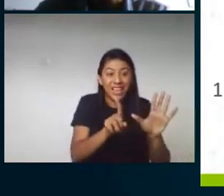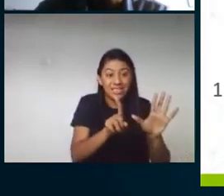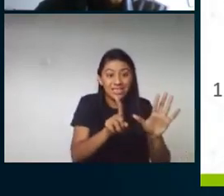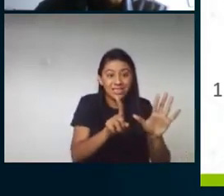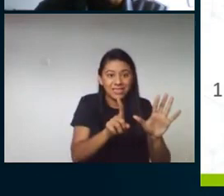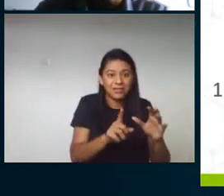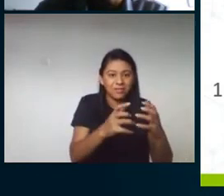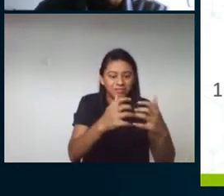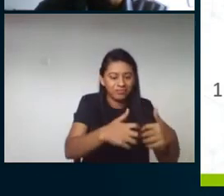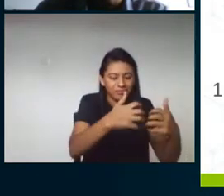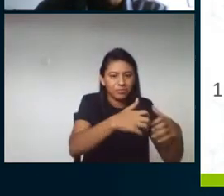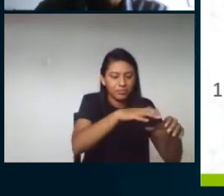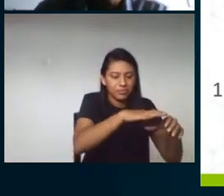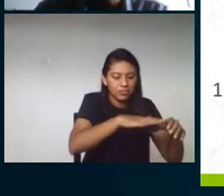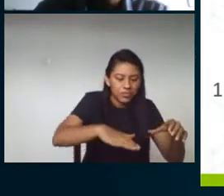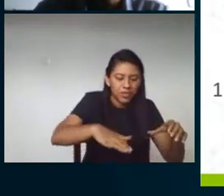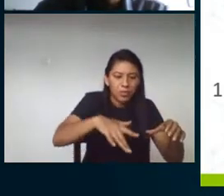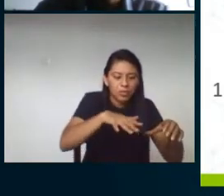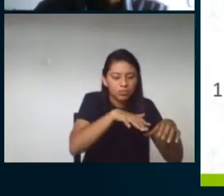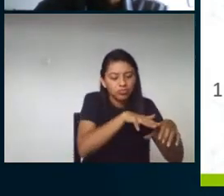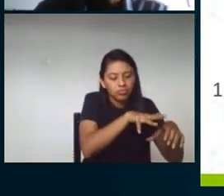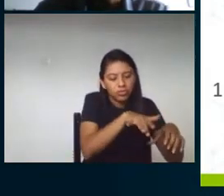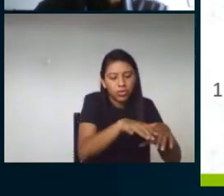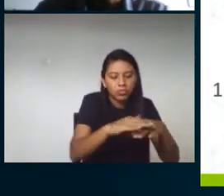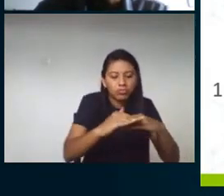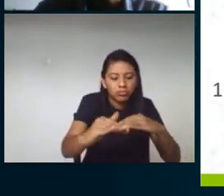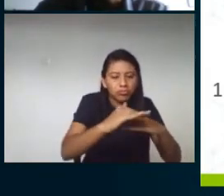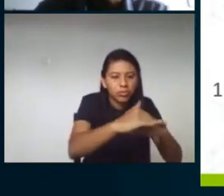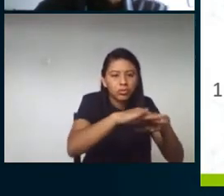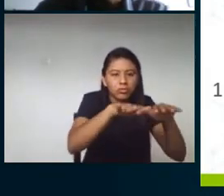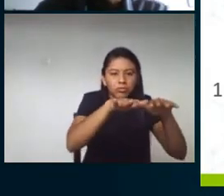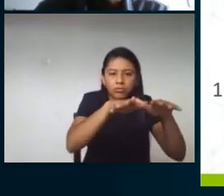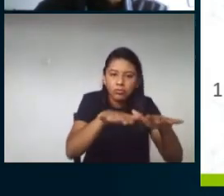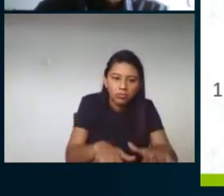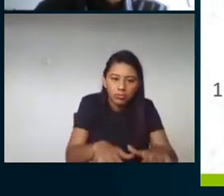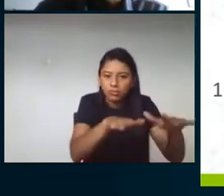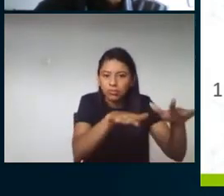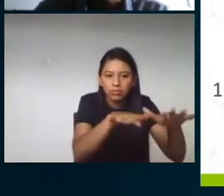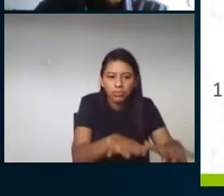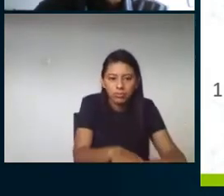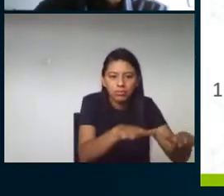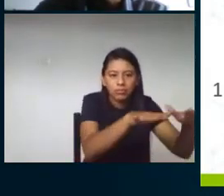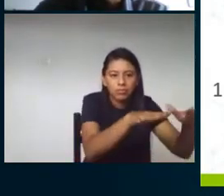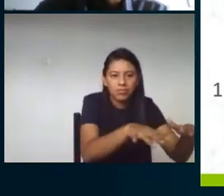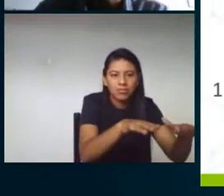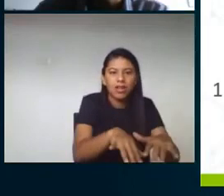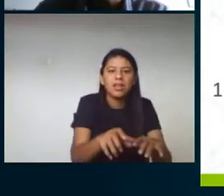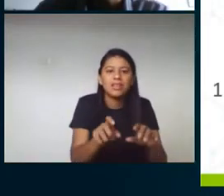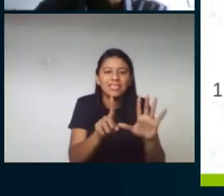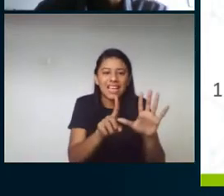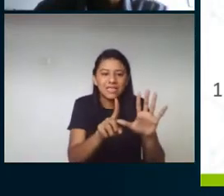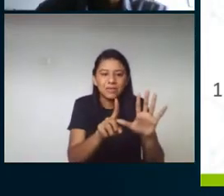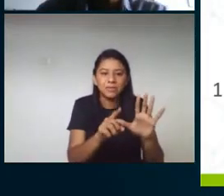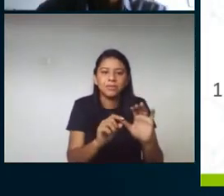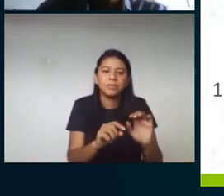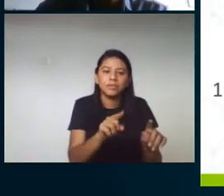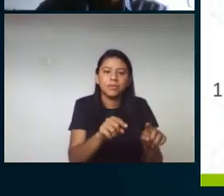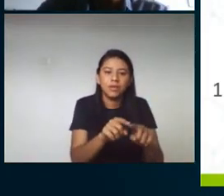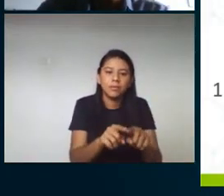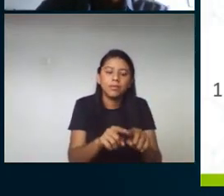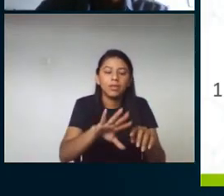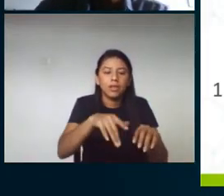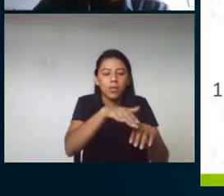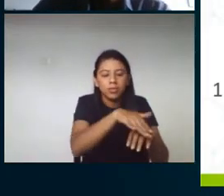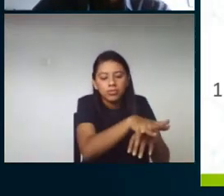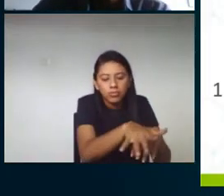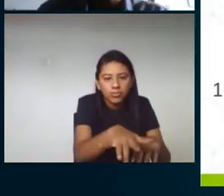floculación, 6 unidades de sedimentación y 12 unidades de filtración. Aquí hay un error, me disculparán, son 12 unidades de filtración para ya